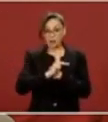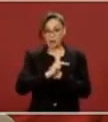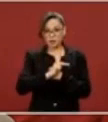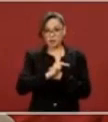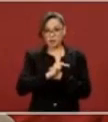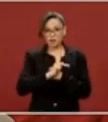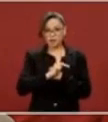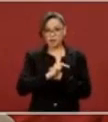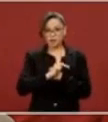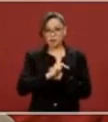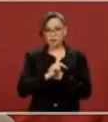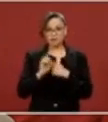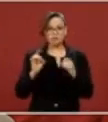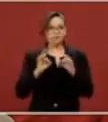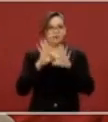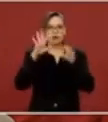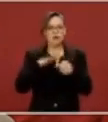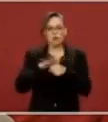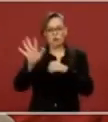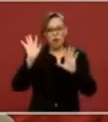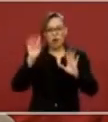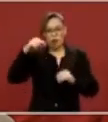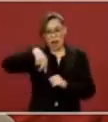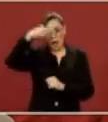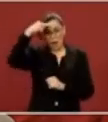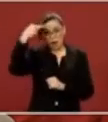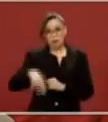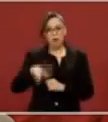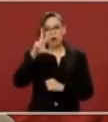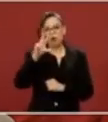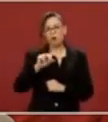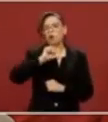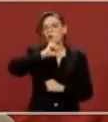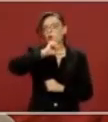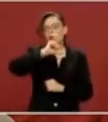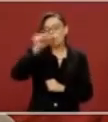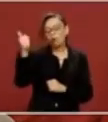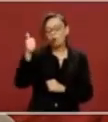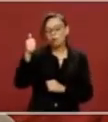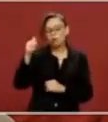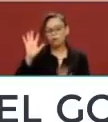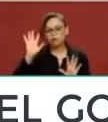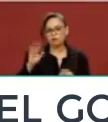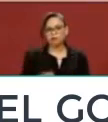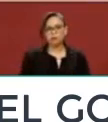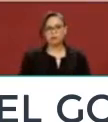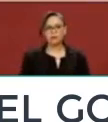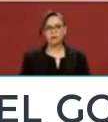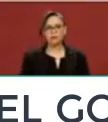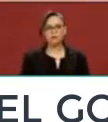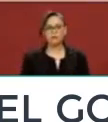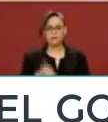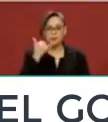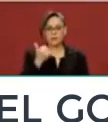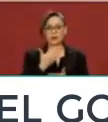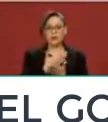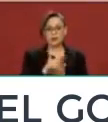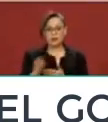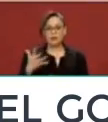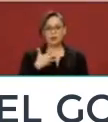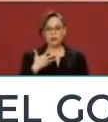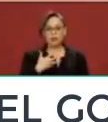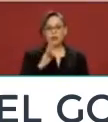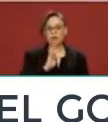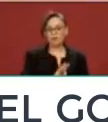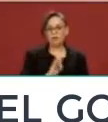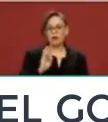los casos que puede tener un país que esté representado en esta gráfica. Y además tenemos aquí las fechas